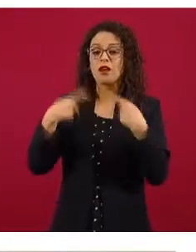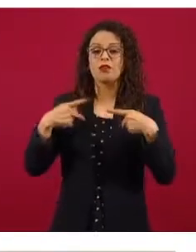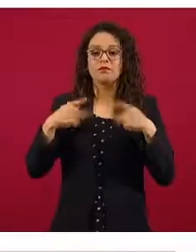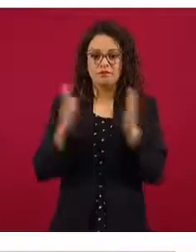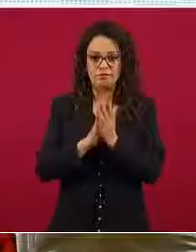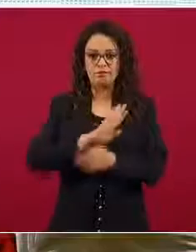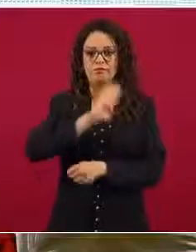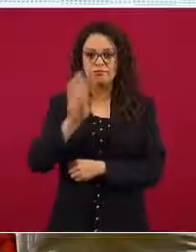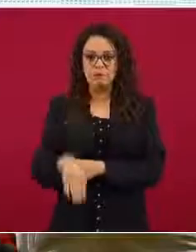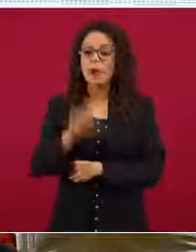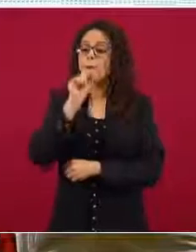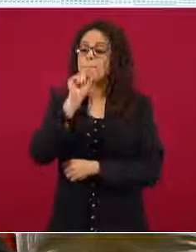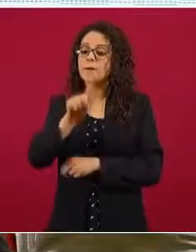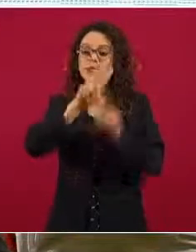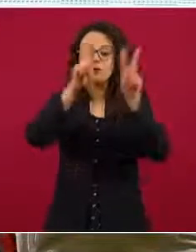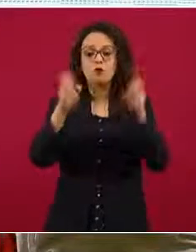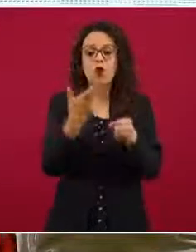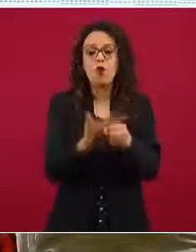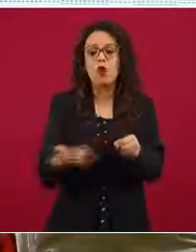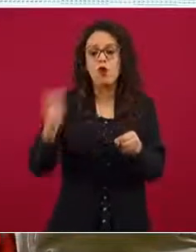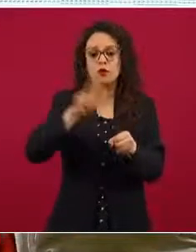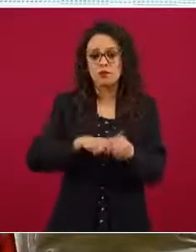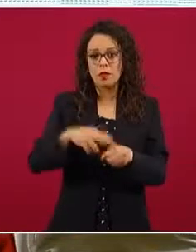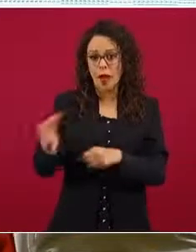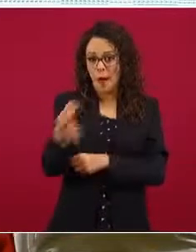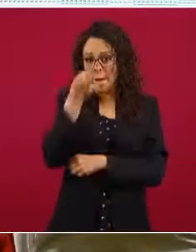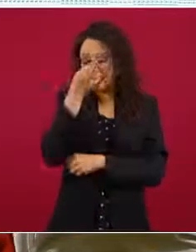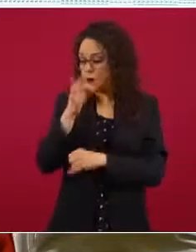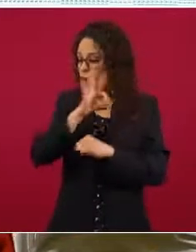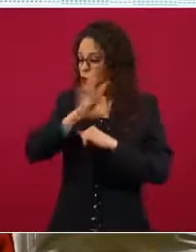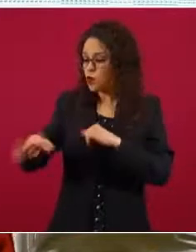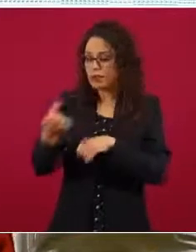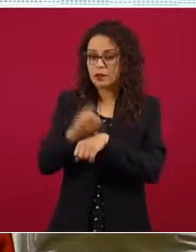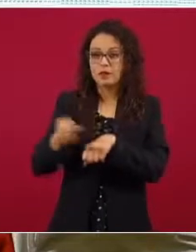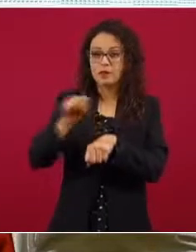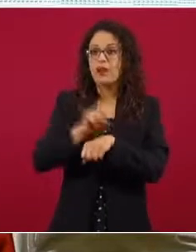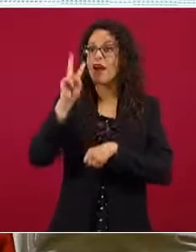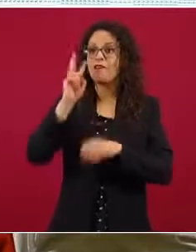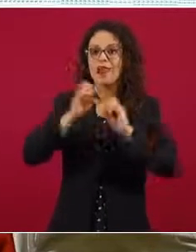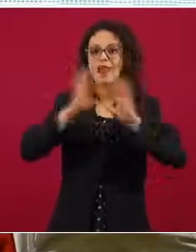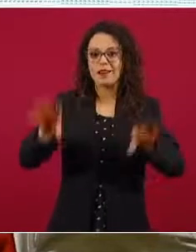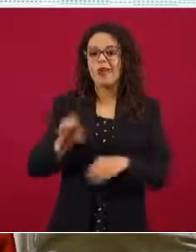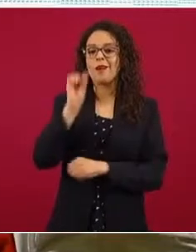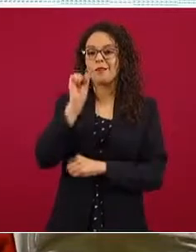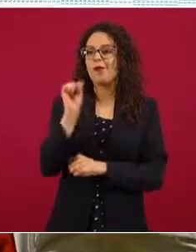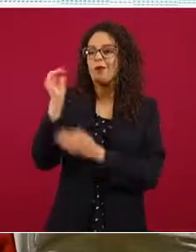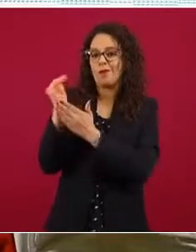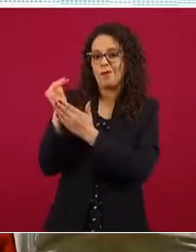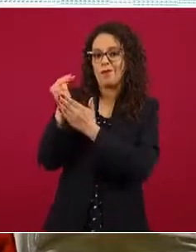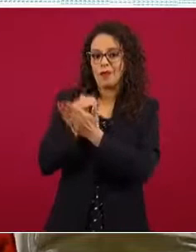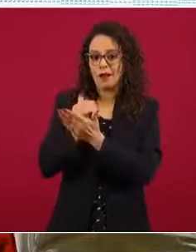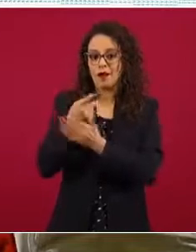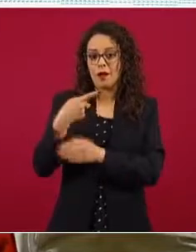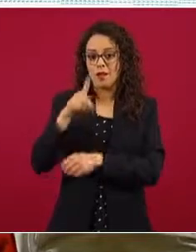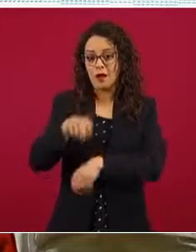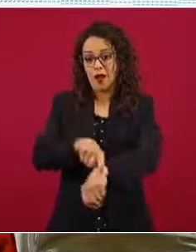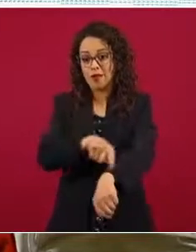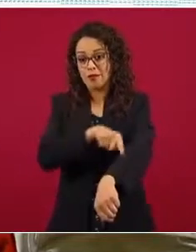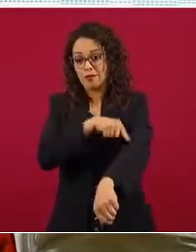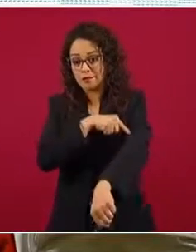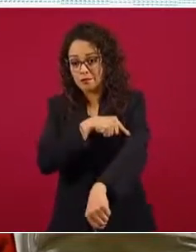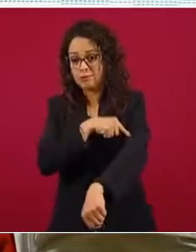la hospitalización, apenas es en la última semana donde ya se muestra una reducción, pero por ser uno de los indicadores más tardíos es